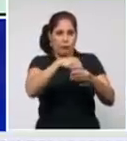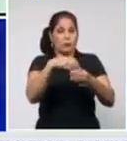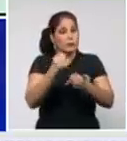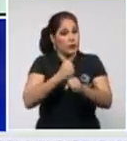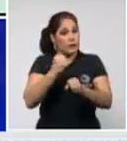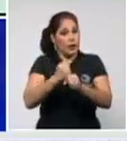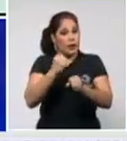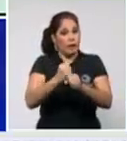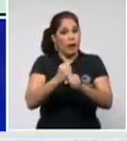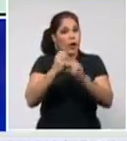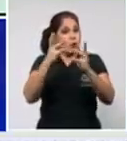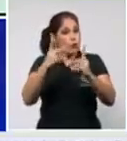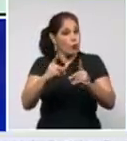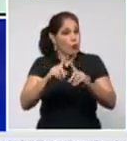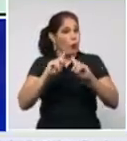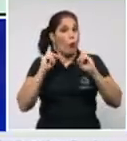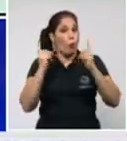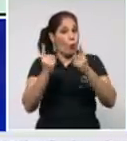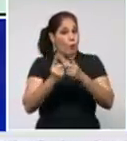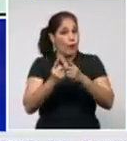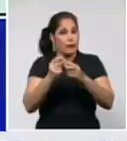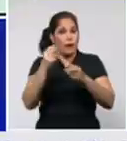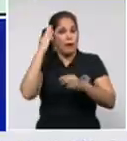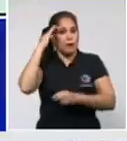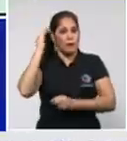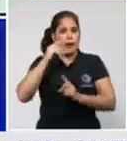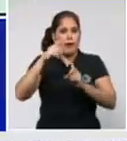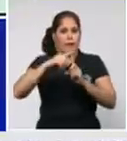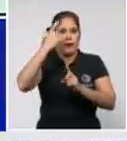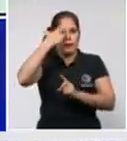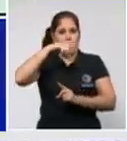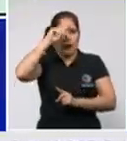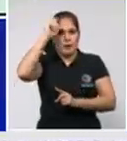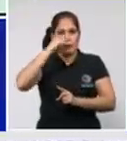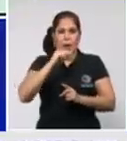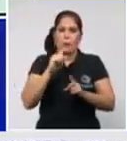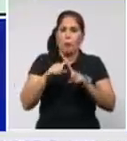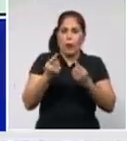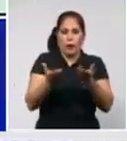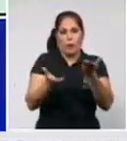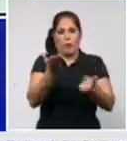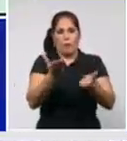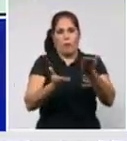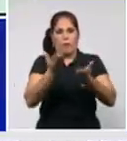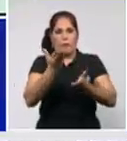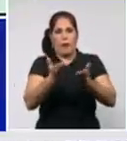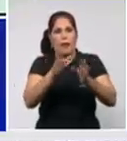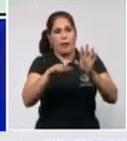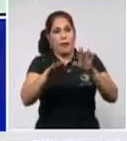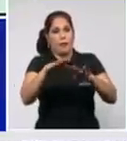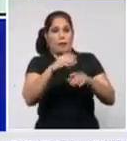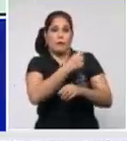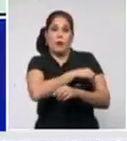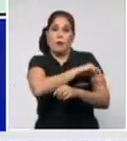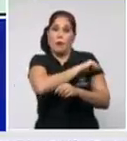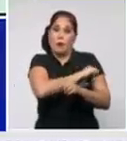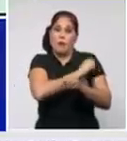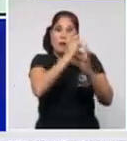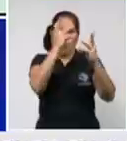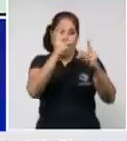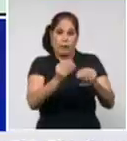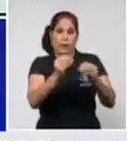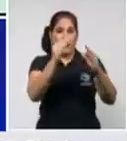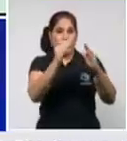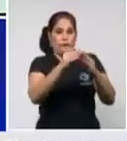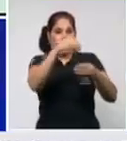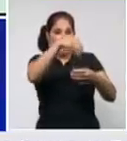no en número absoluto para poder hacer comparaciones entre territorios con poblaciones diferentes, ya que,